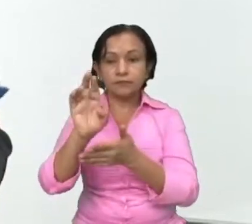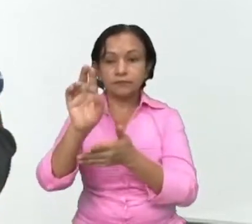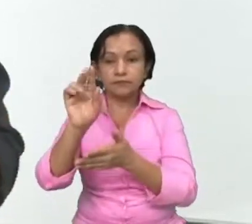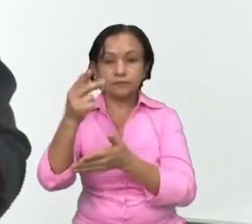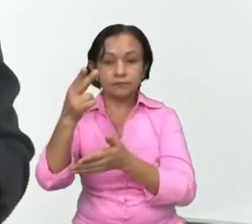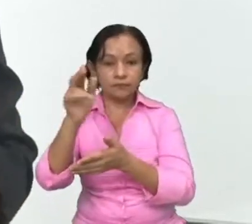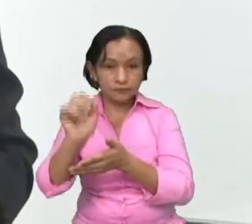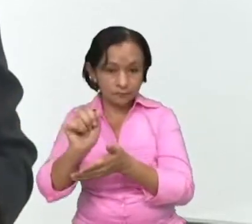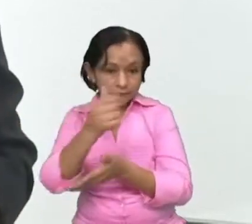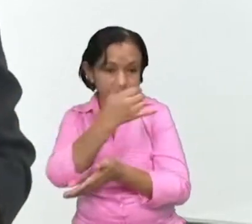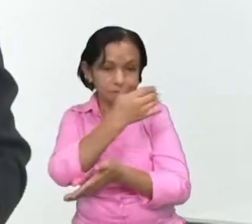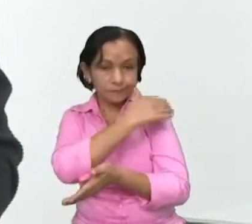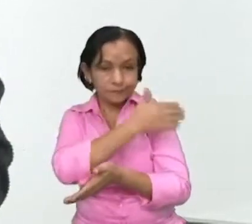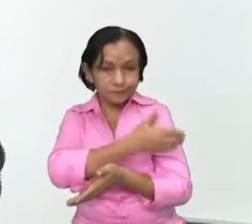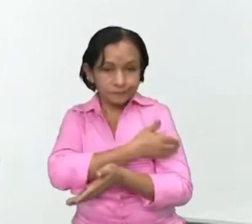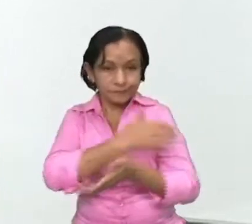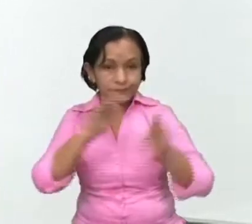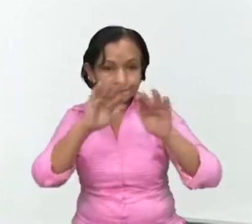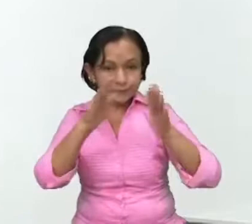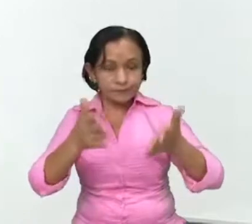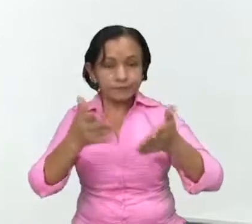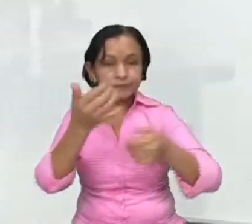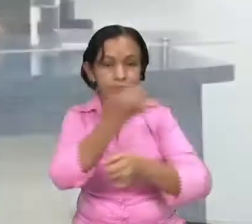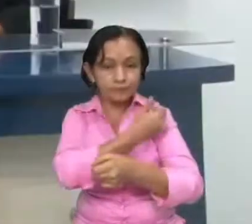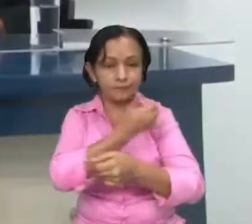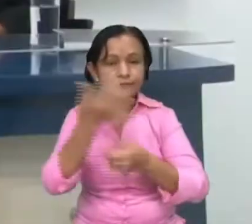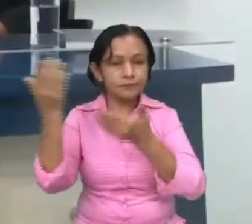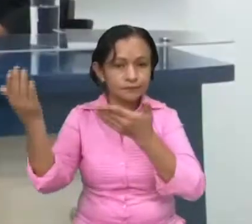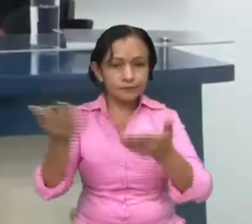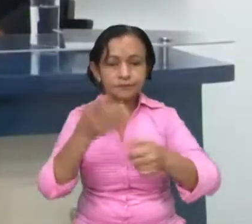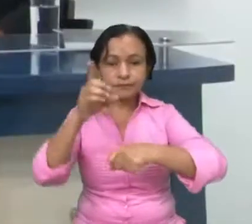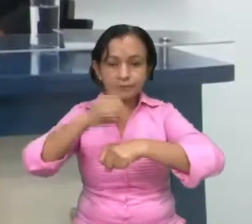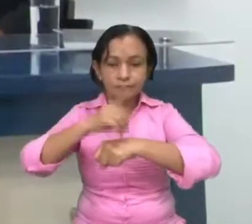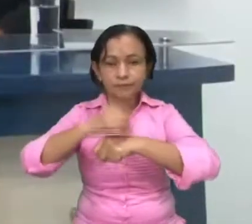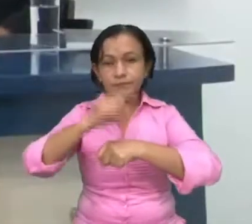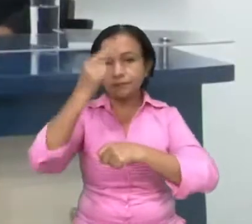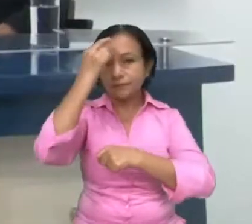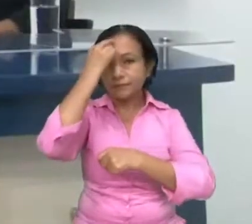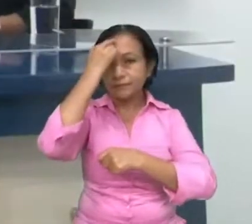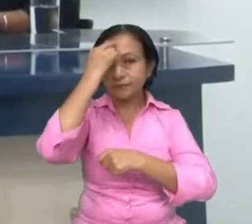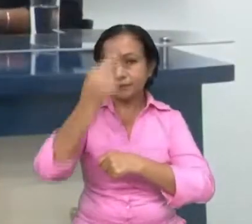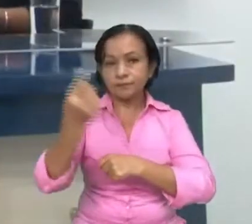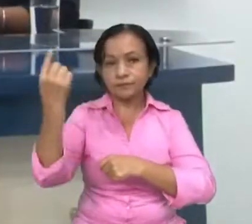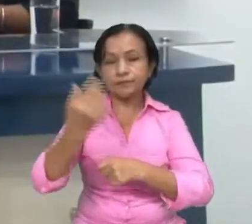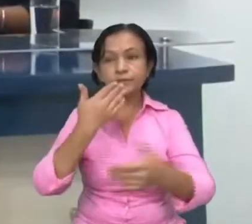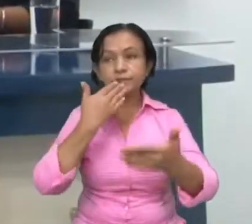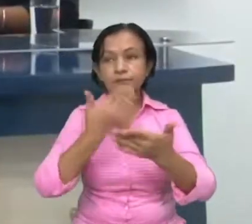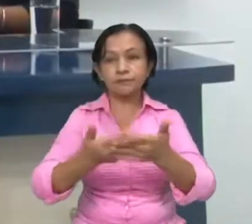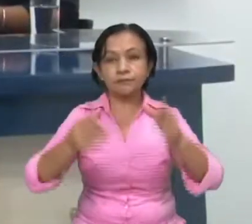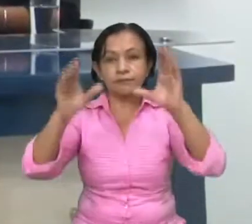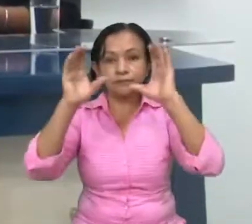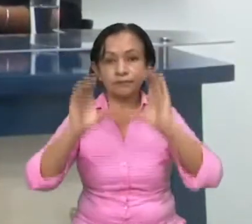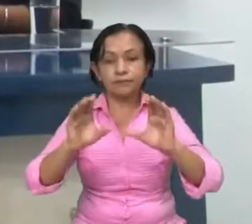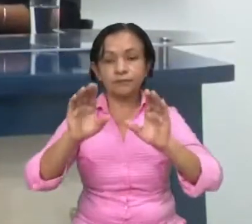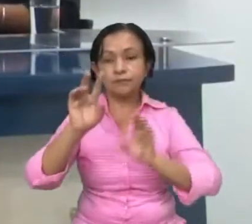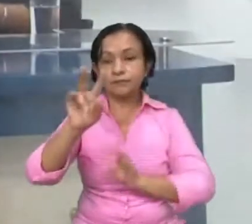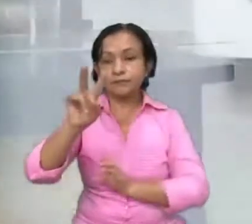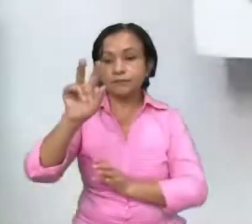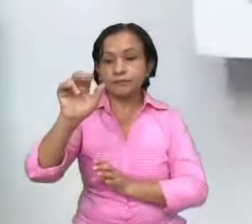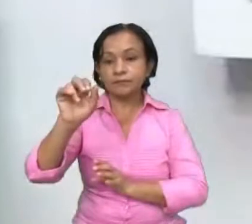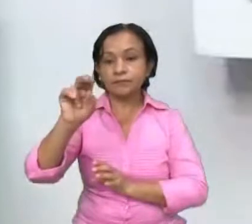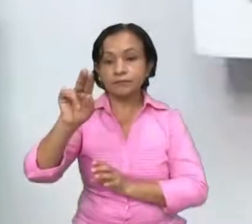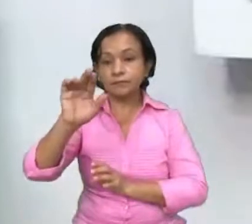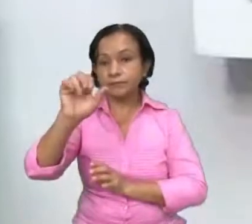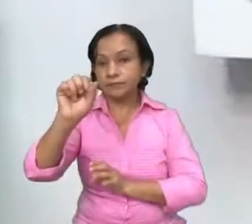avances médicos de cirugía fetales en Nicaragua. ¿Qué tal, doctor? ¿Cómo está? Un honor que usted nos acompañe. Muy buenas tardes, muchísimas gracias, Vanessa, a los